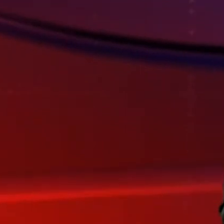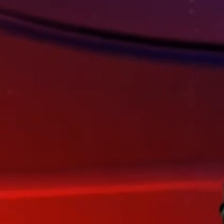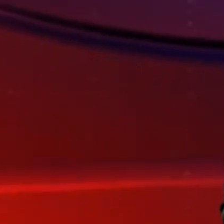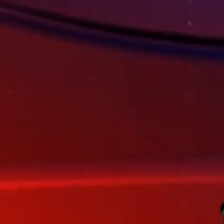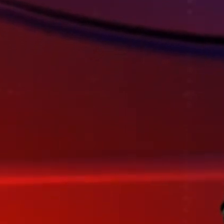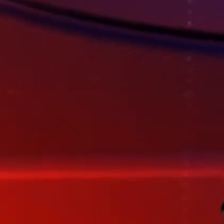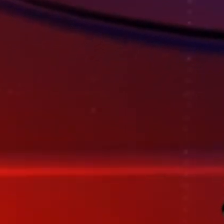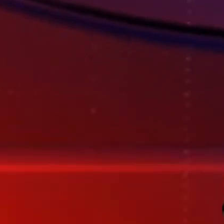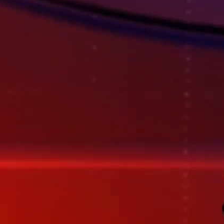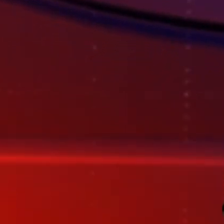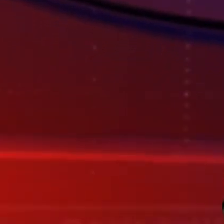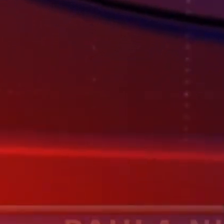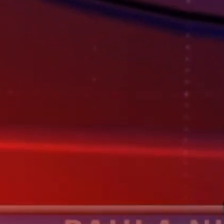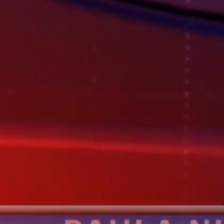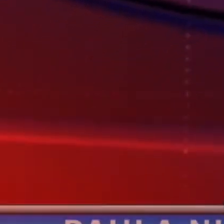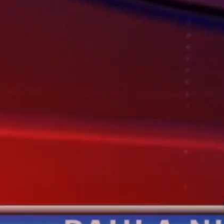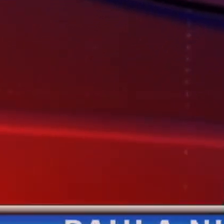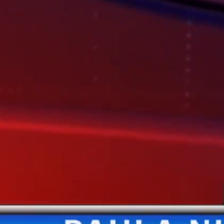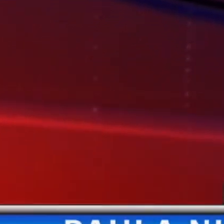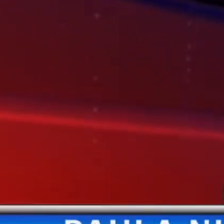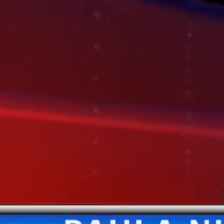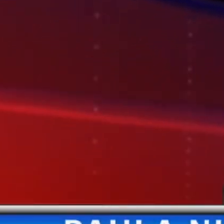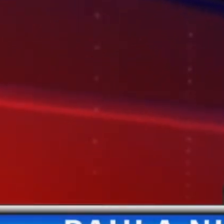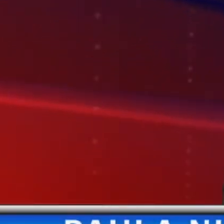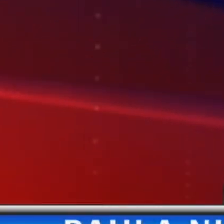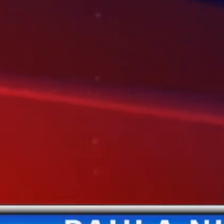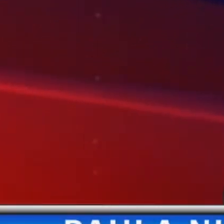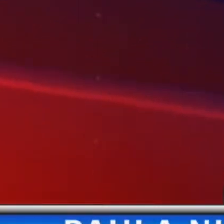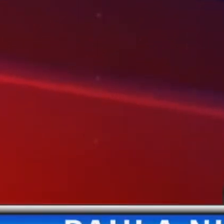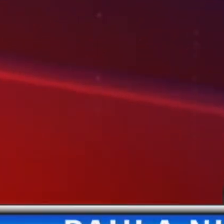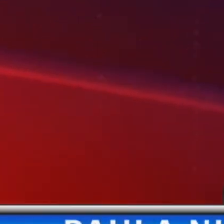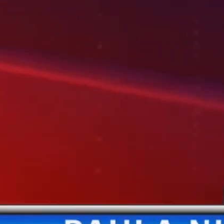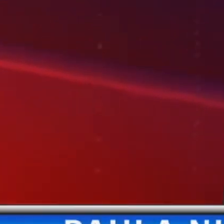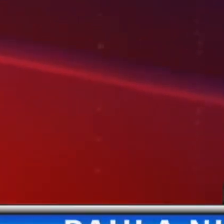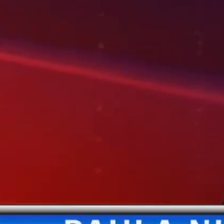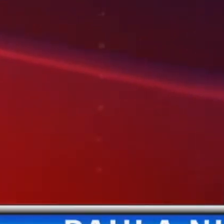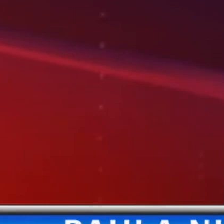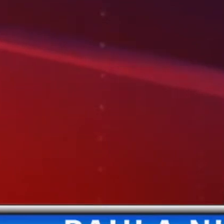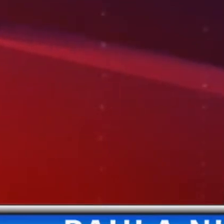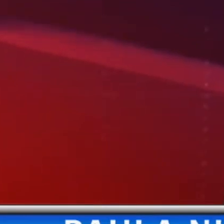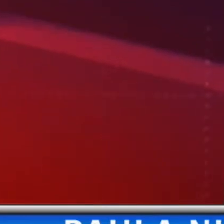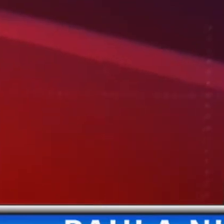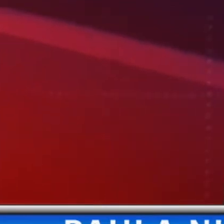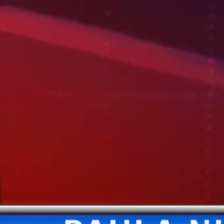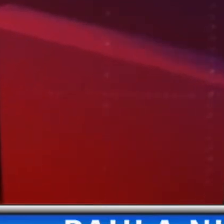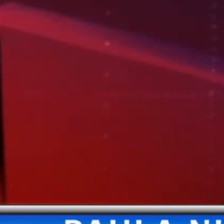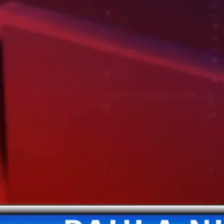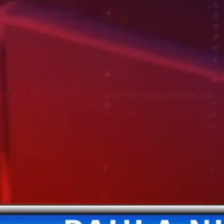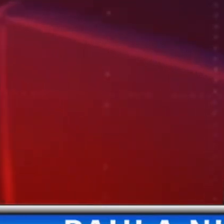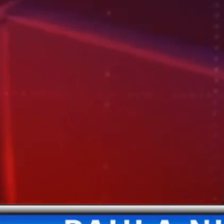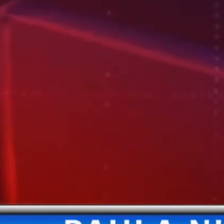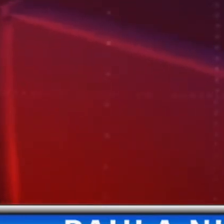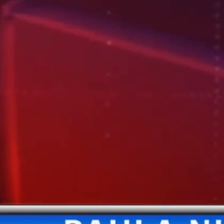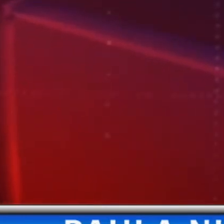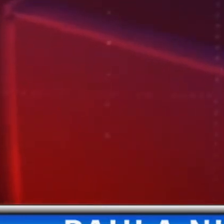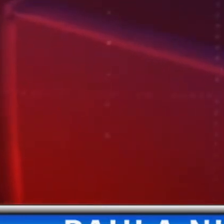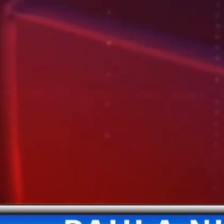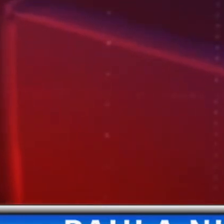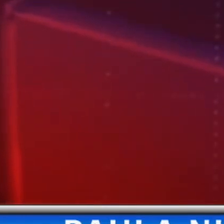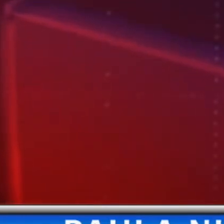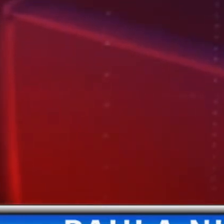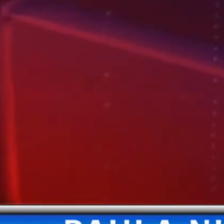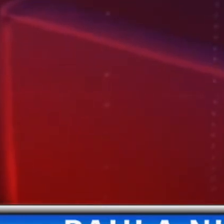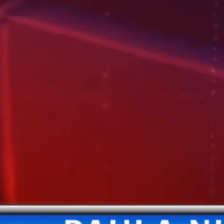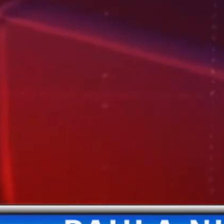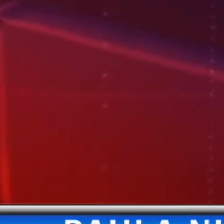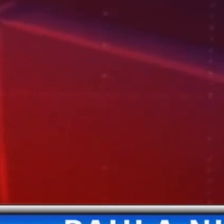este especial que se llama Di No a las Drogas. Y hoy nos acompaña dos mujeres del Maule Sur, especialmente